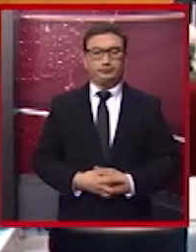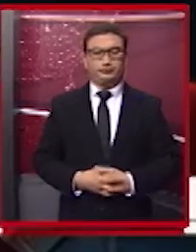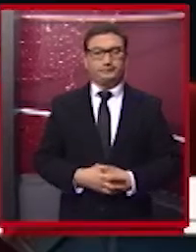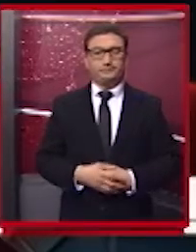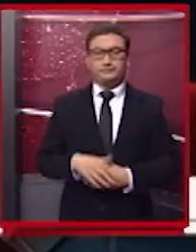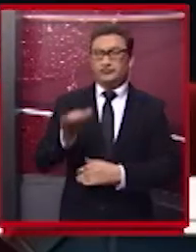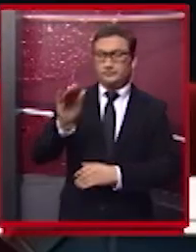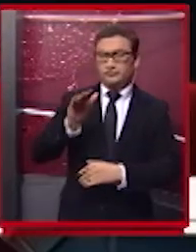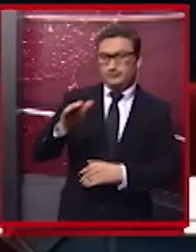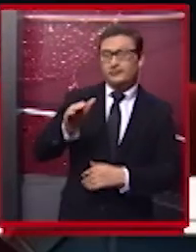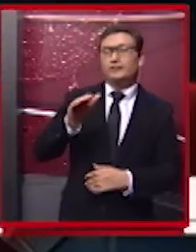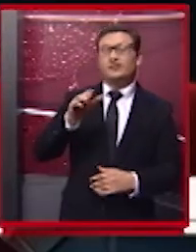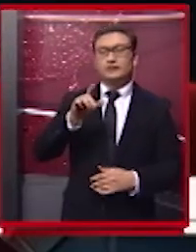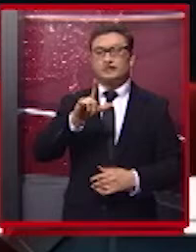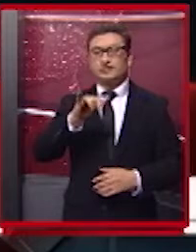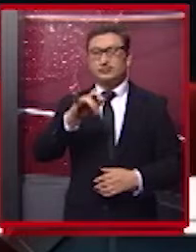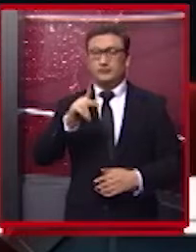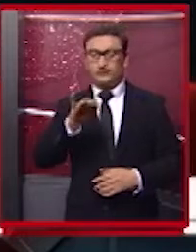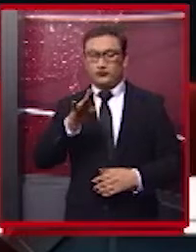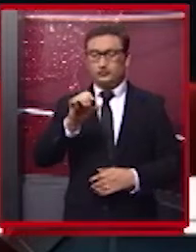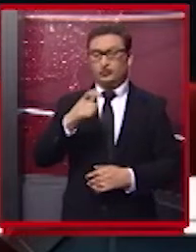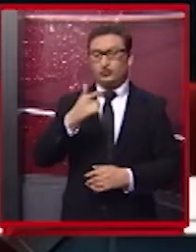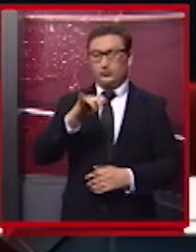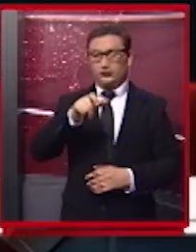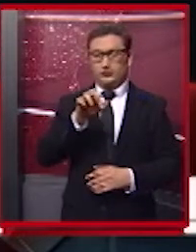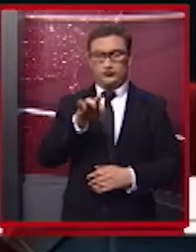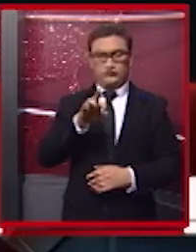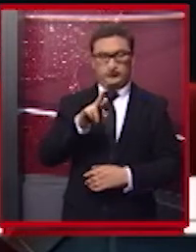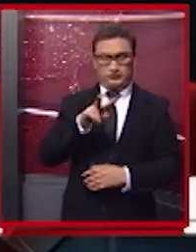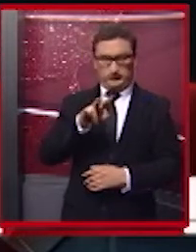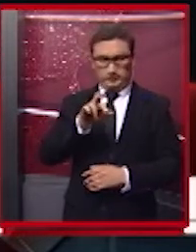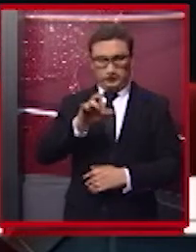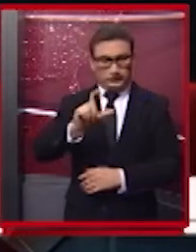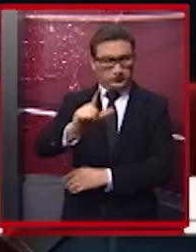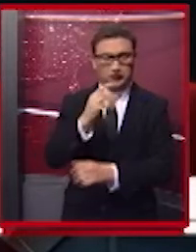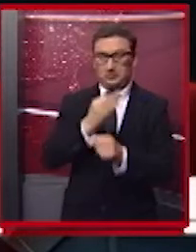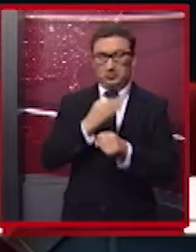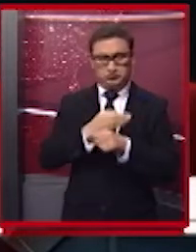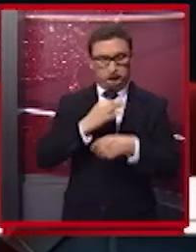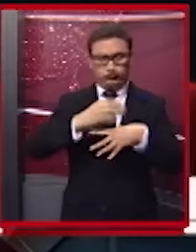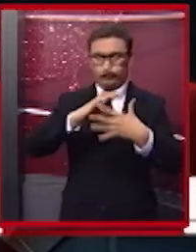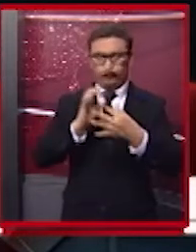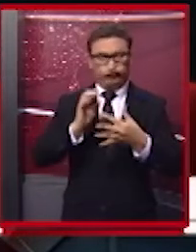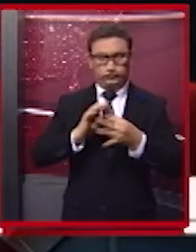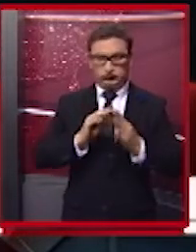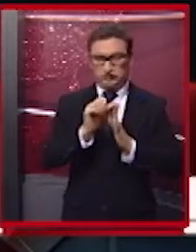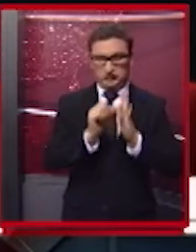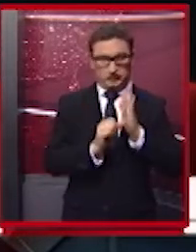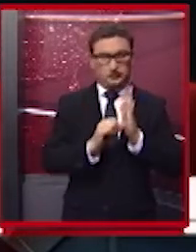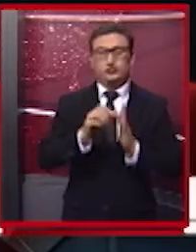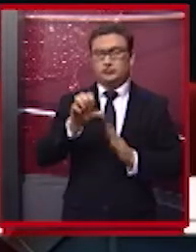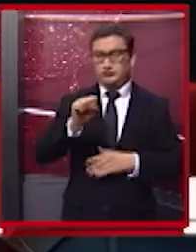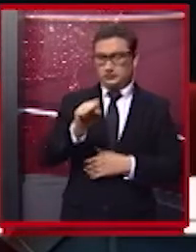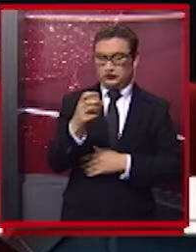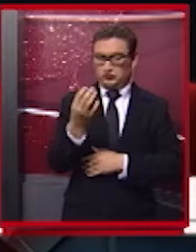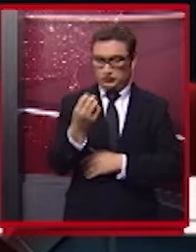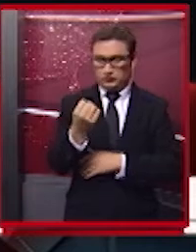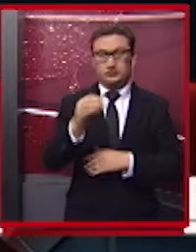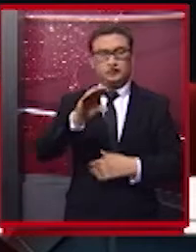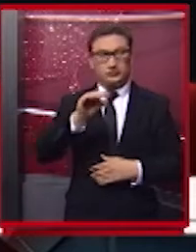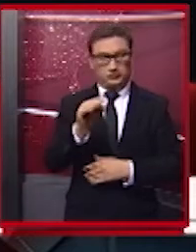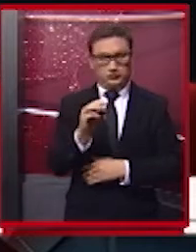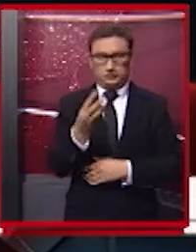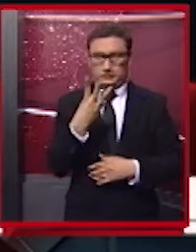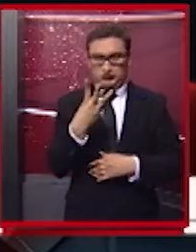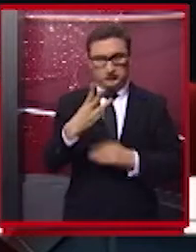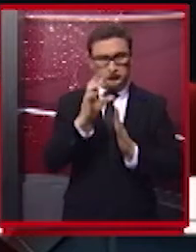Maestro Ildefonso Guajardo Villarreal, en los términos de lo dispuesto por los artículos 69 y